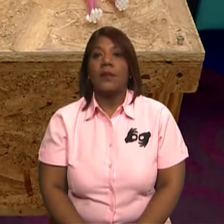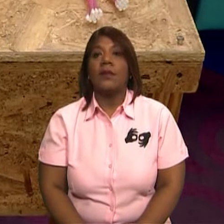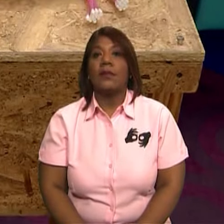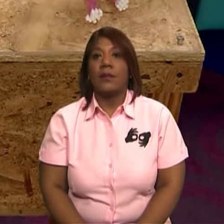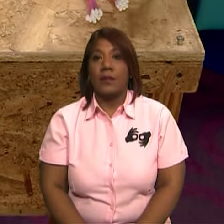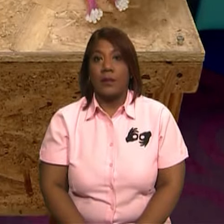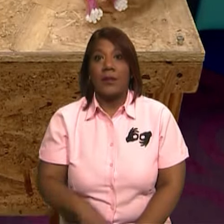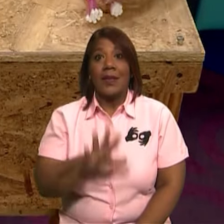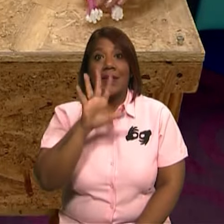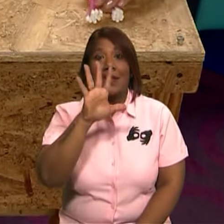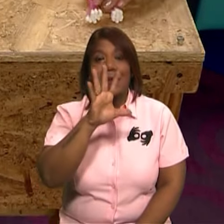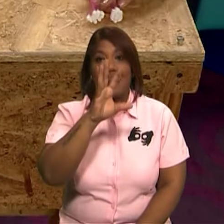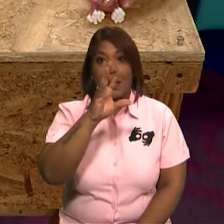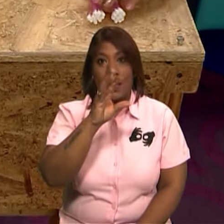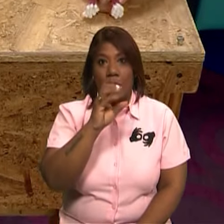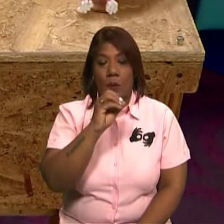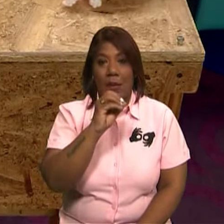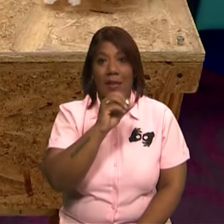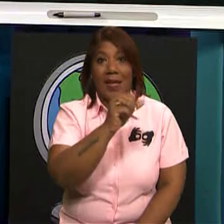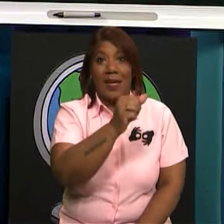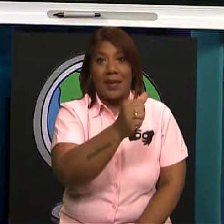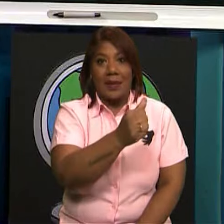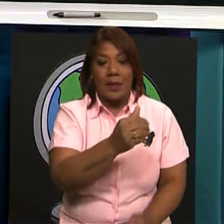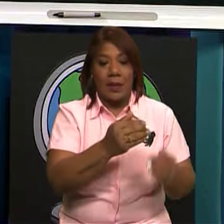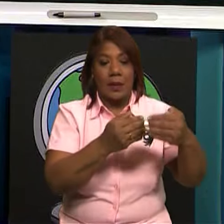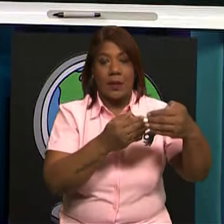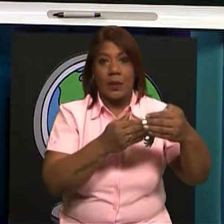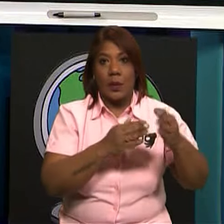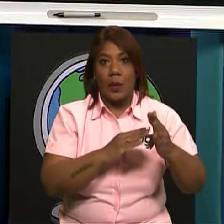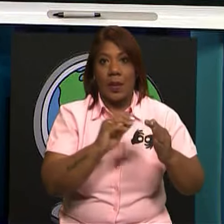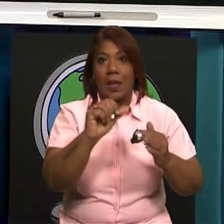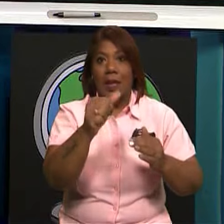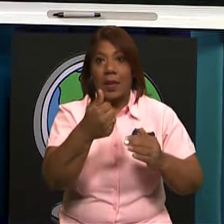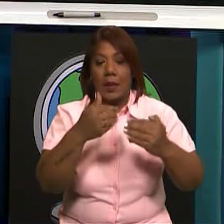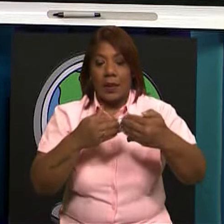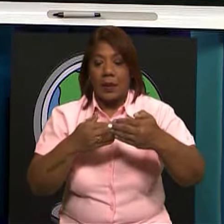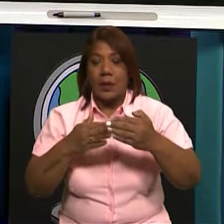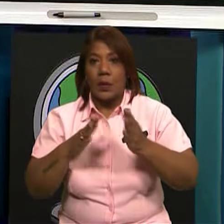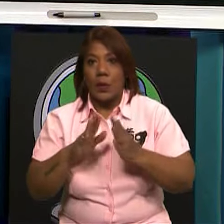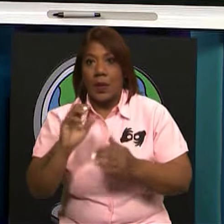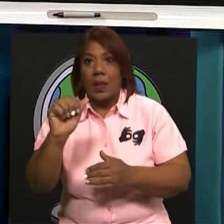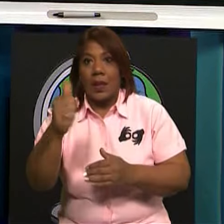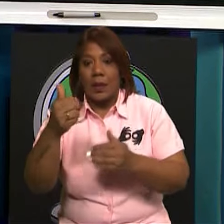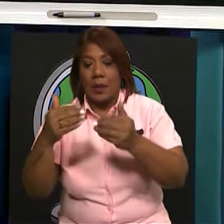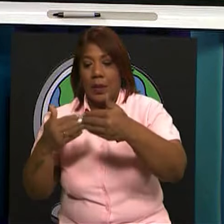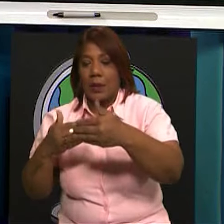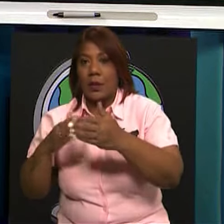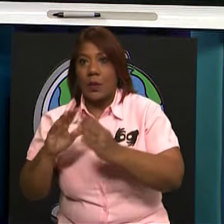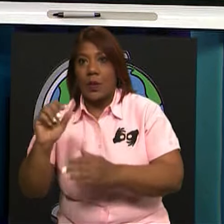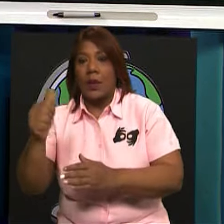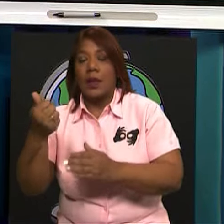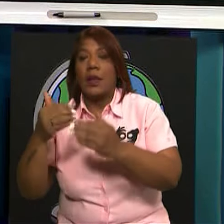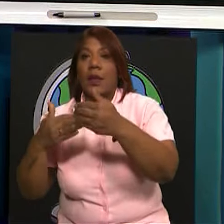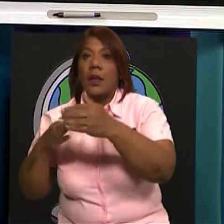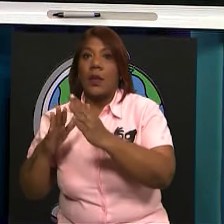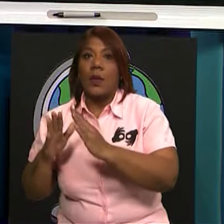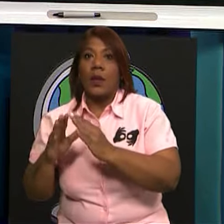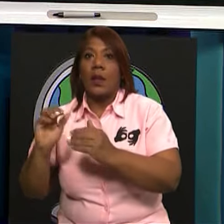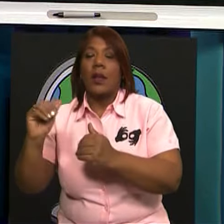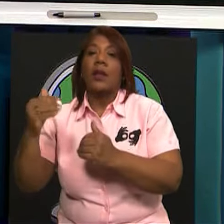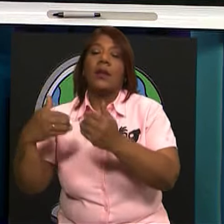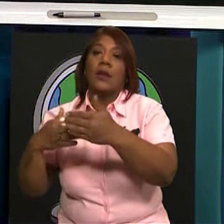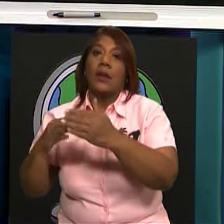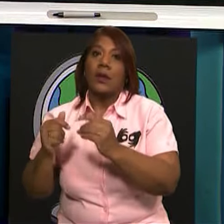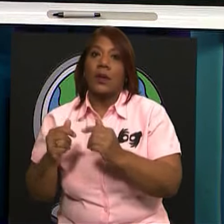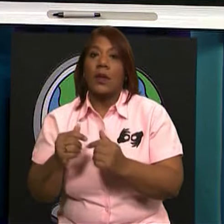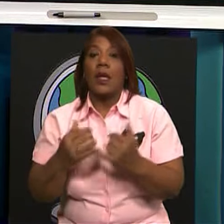50 que están acá y 20 que me quedaron fuera de los recipientes. ¿Por qué hacemos esto? Porque a continuación vamos a